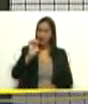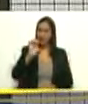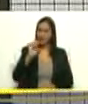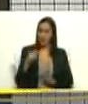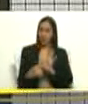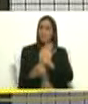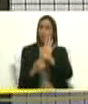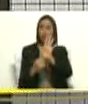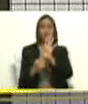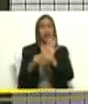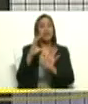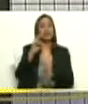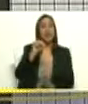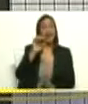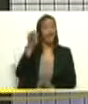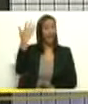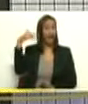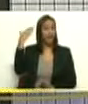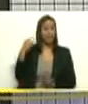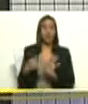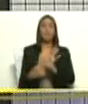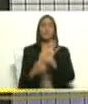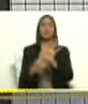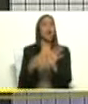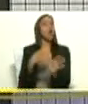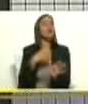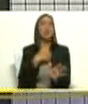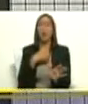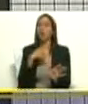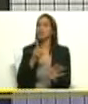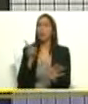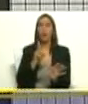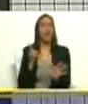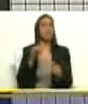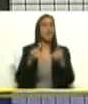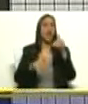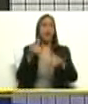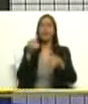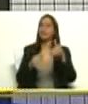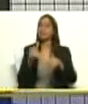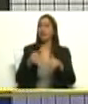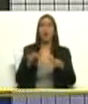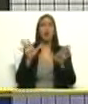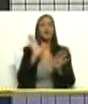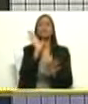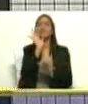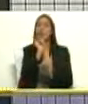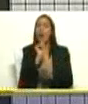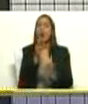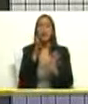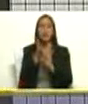época a decir no se pueden hacer las elecciones no hay condiciones técnicas